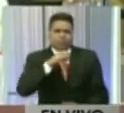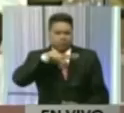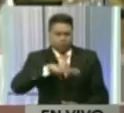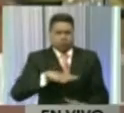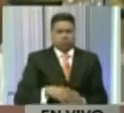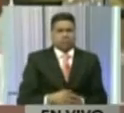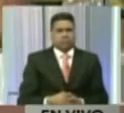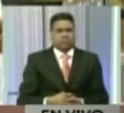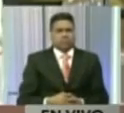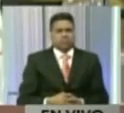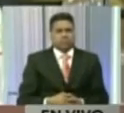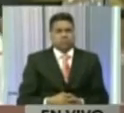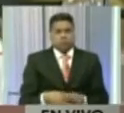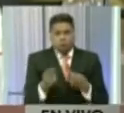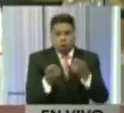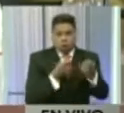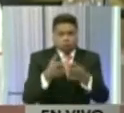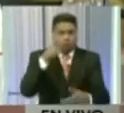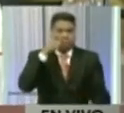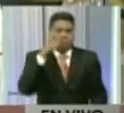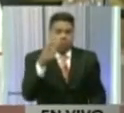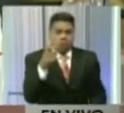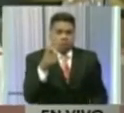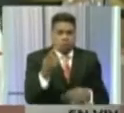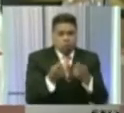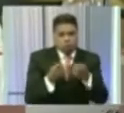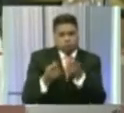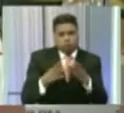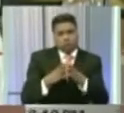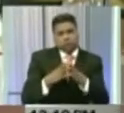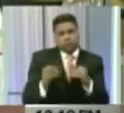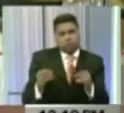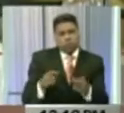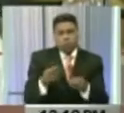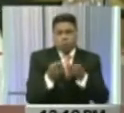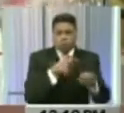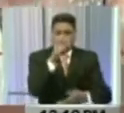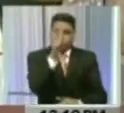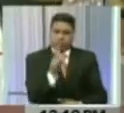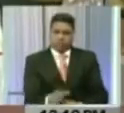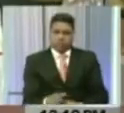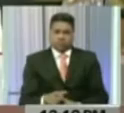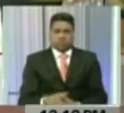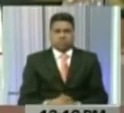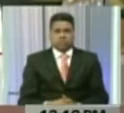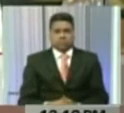Controla los alimentos y controla los pueblos. Controlas a la gente.